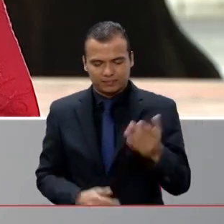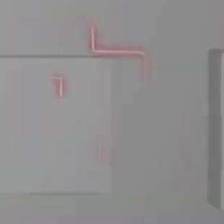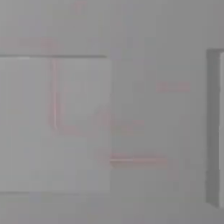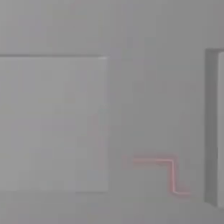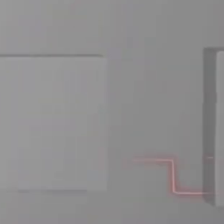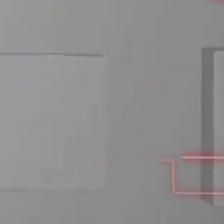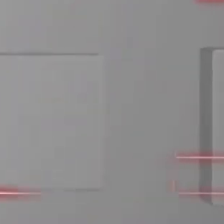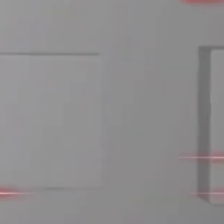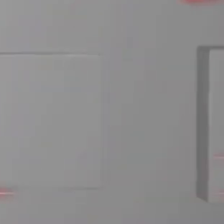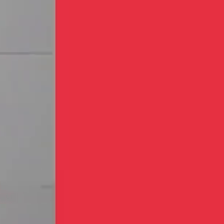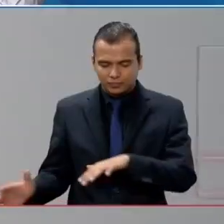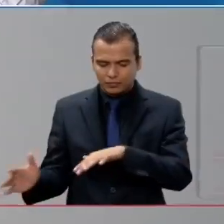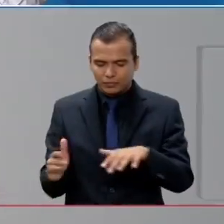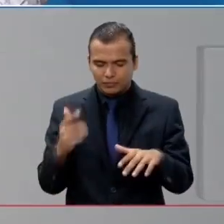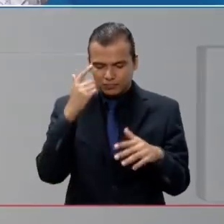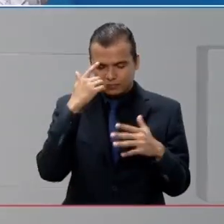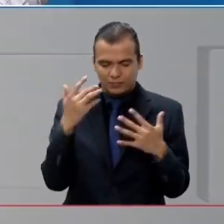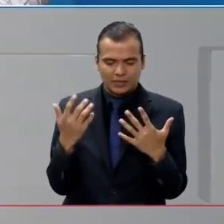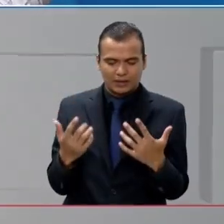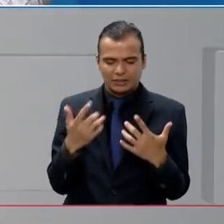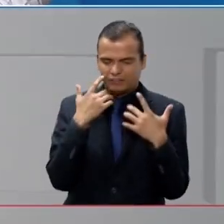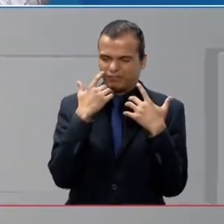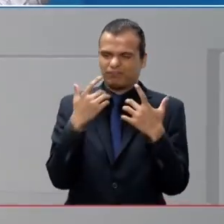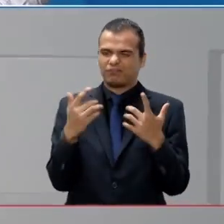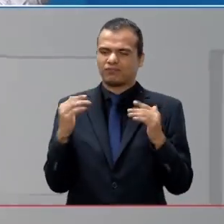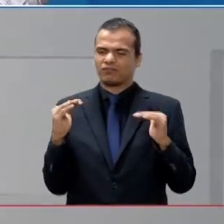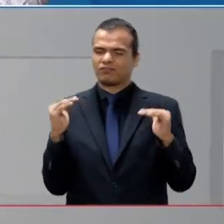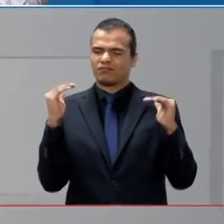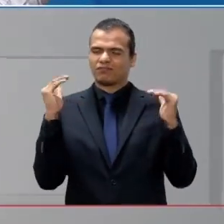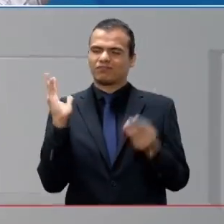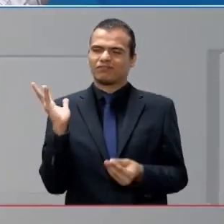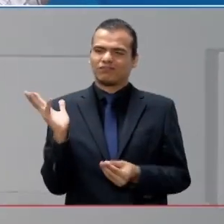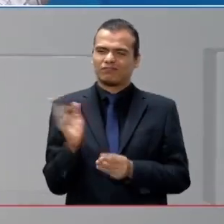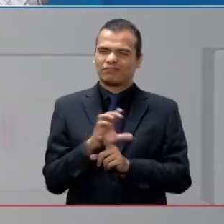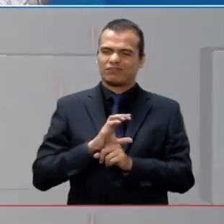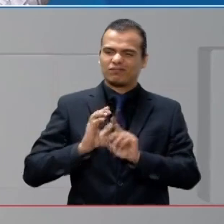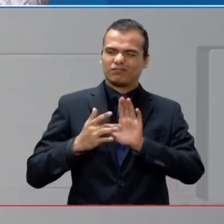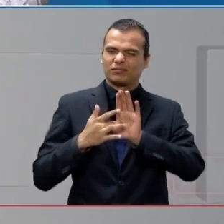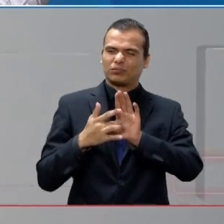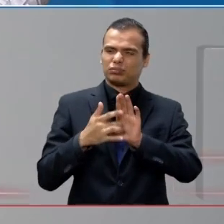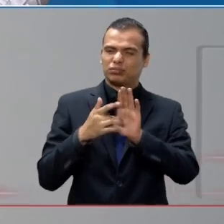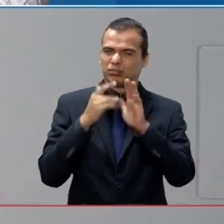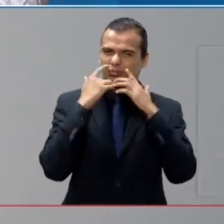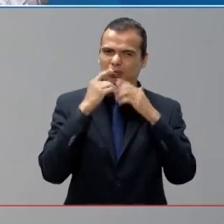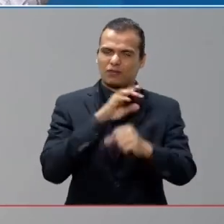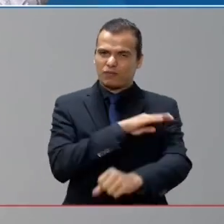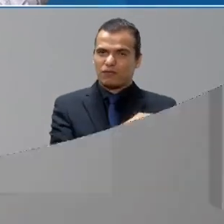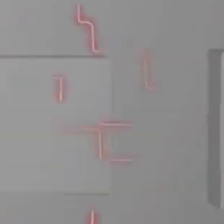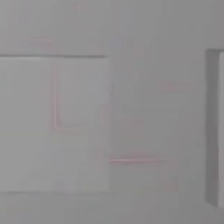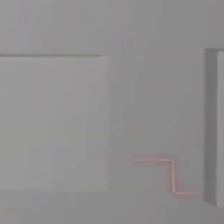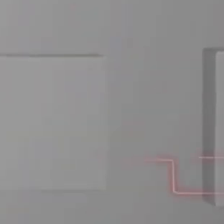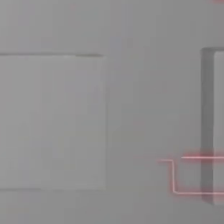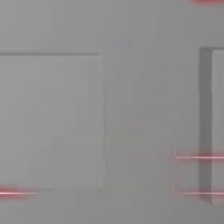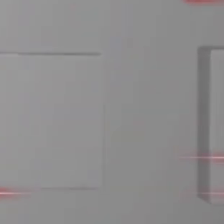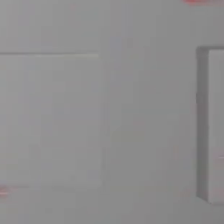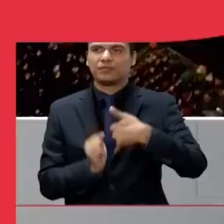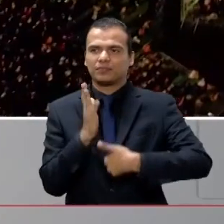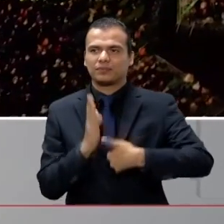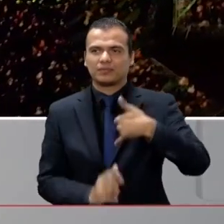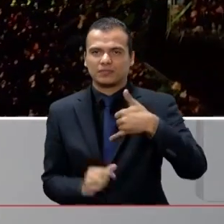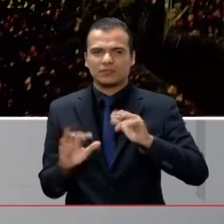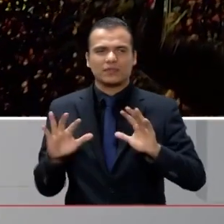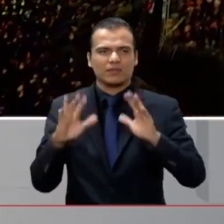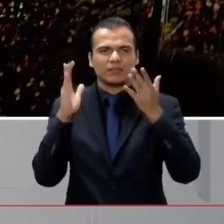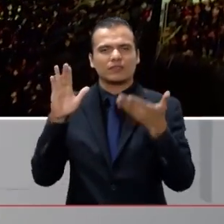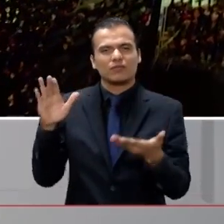con el objetivo de expandir Su riqueza artística y cultural el festival de música del Pacífico petronio Álvarez llegará hoy por primera